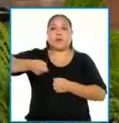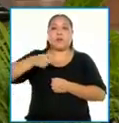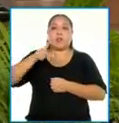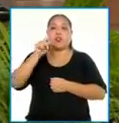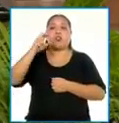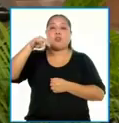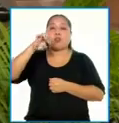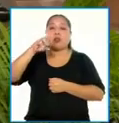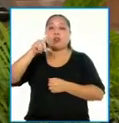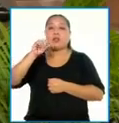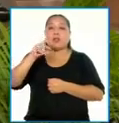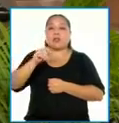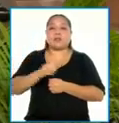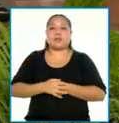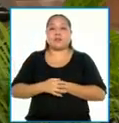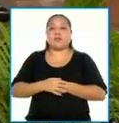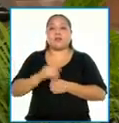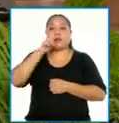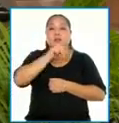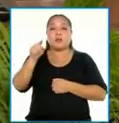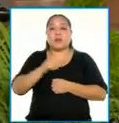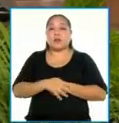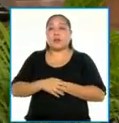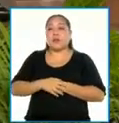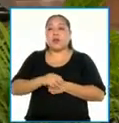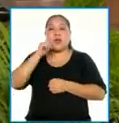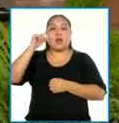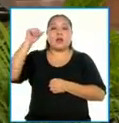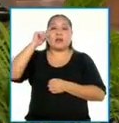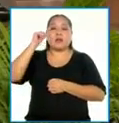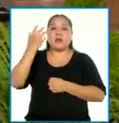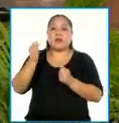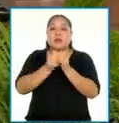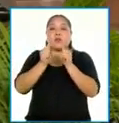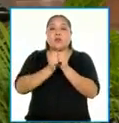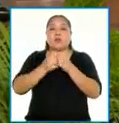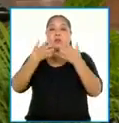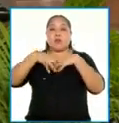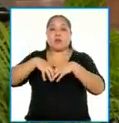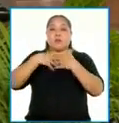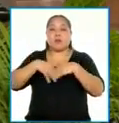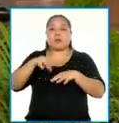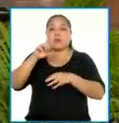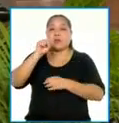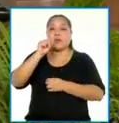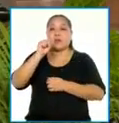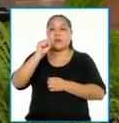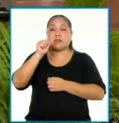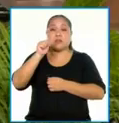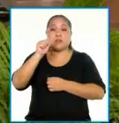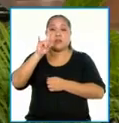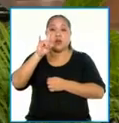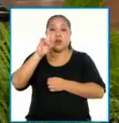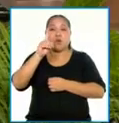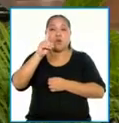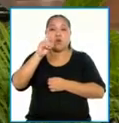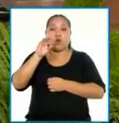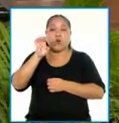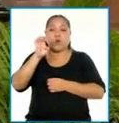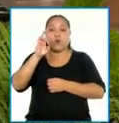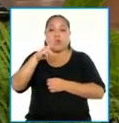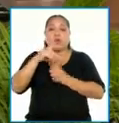toneladas, y lo que fue suscrito ayer con la empresa Sauder, que es donación de la